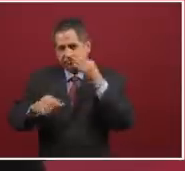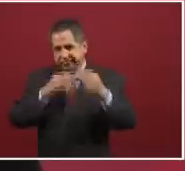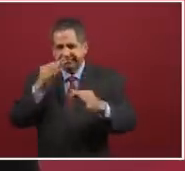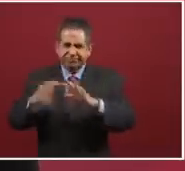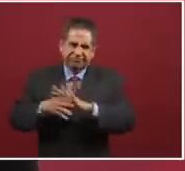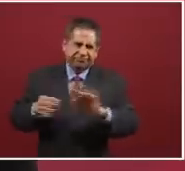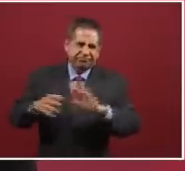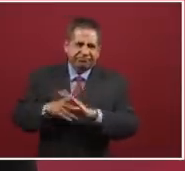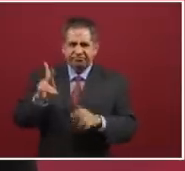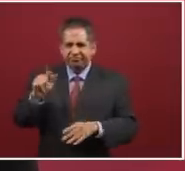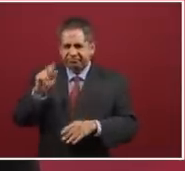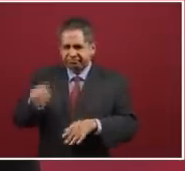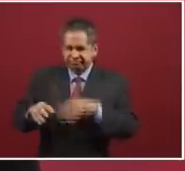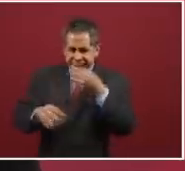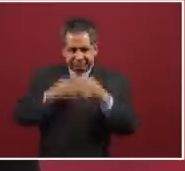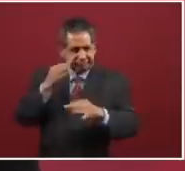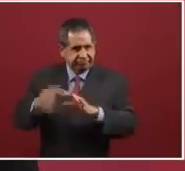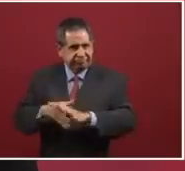plan